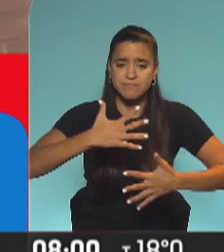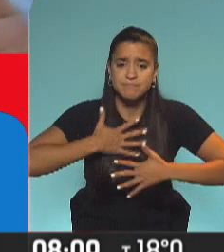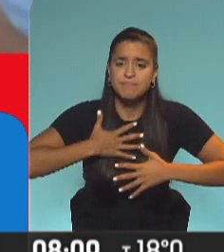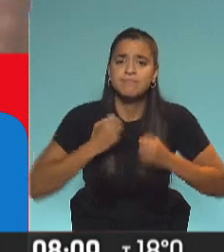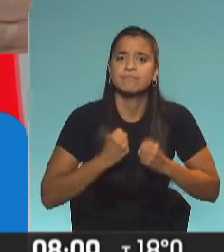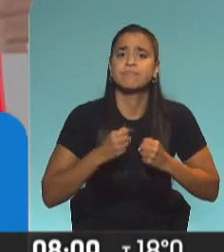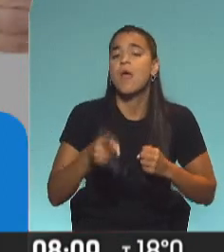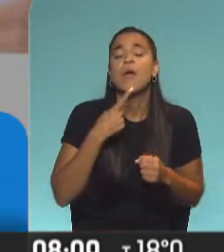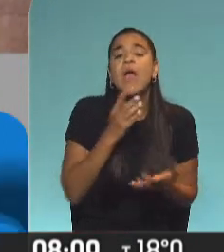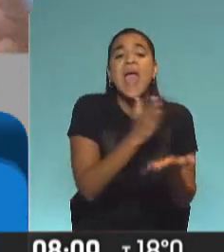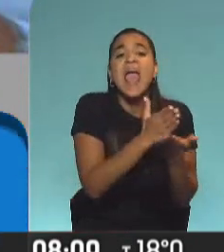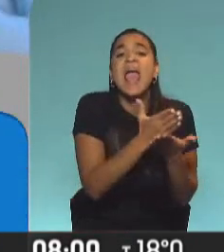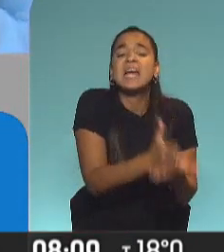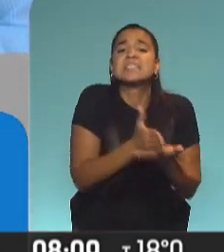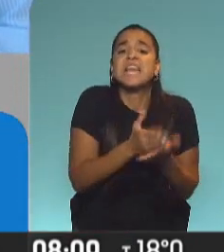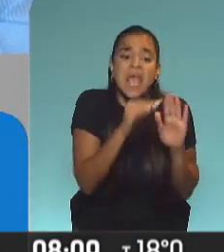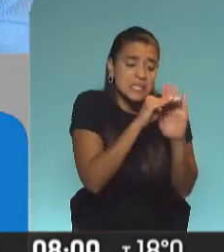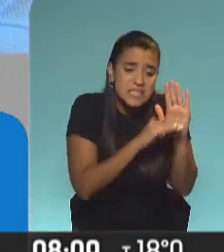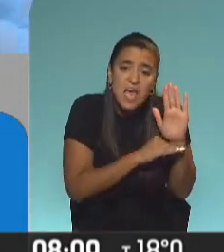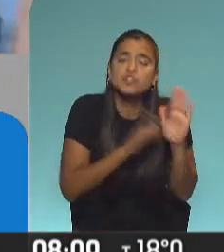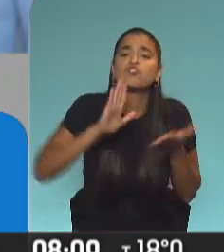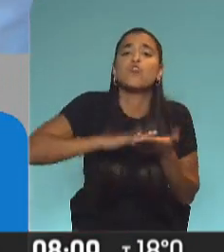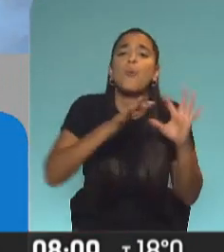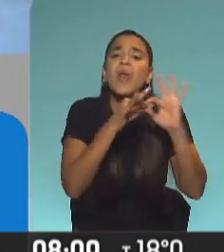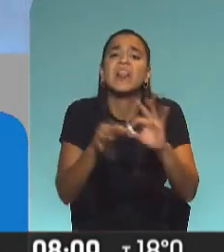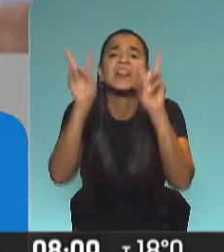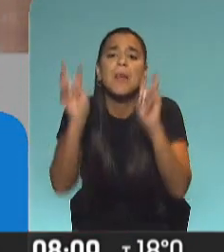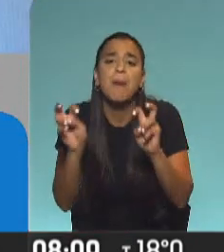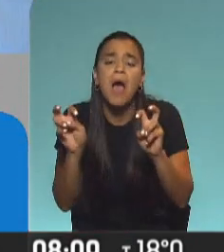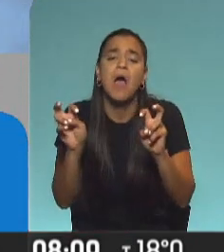permitir exigencias que tengan que ver con cuestiones